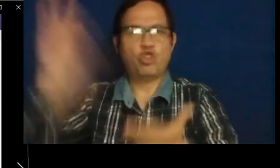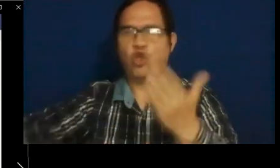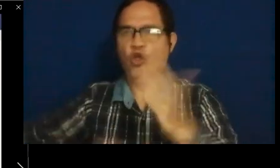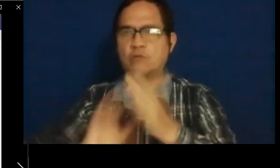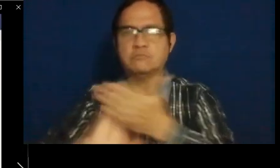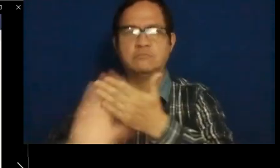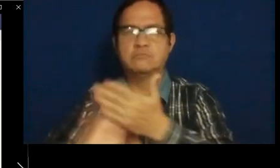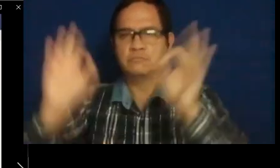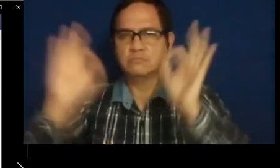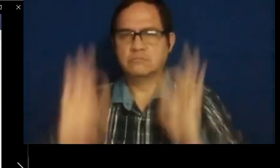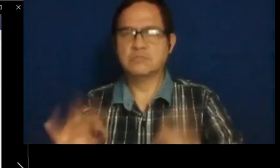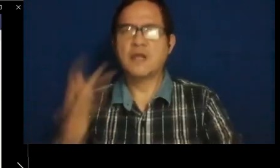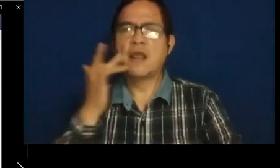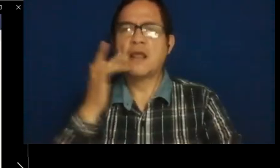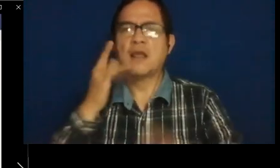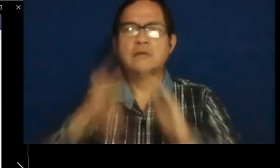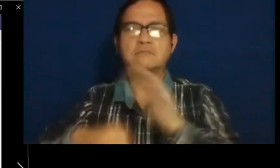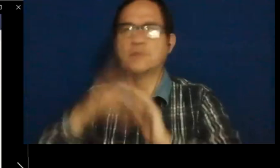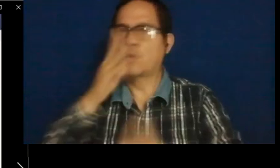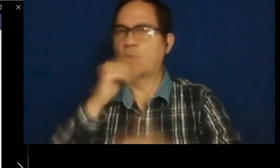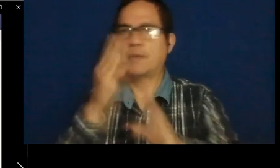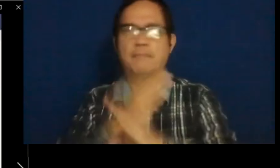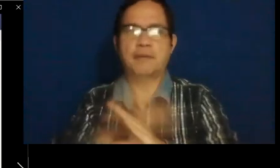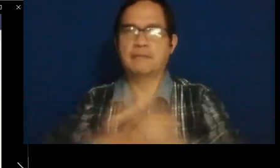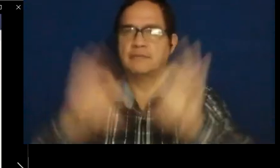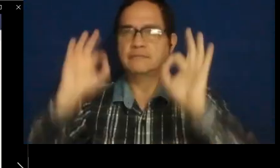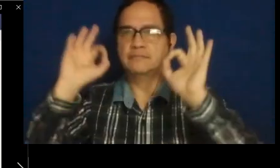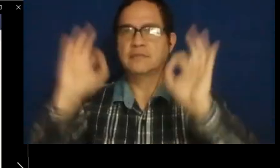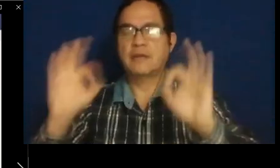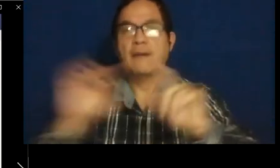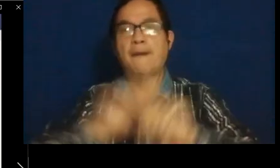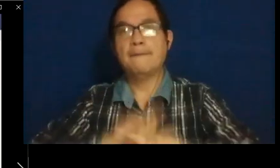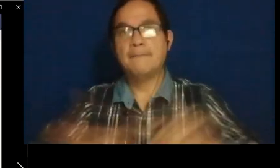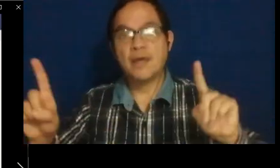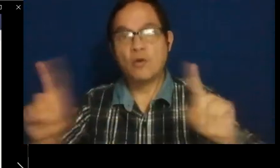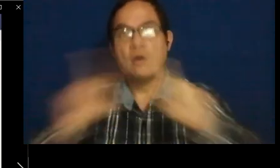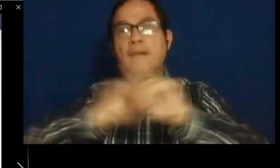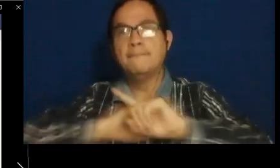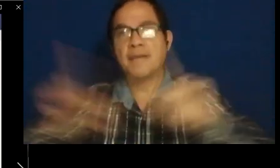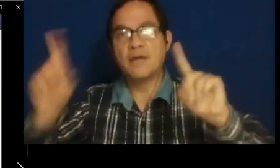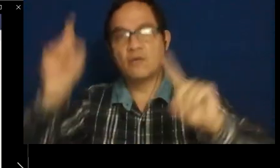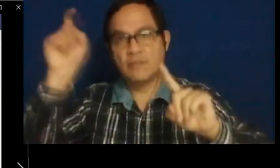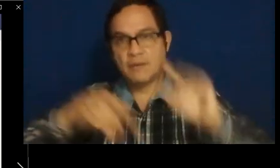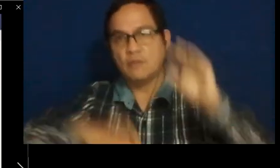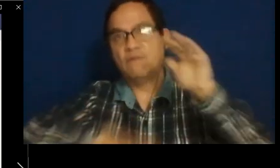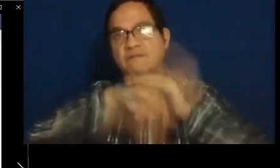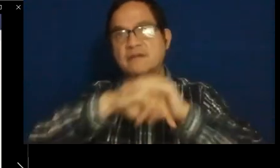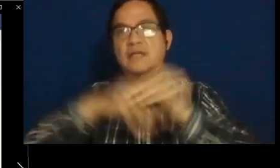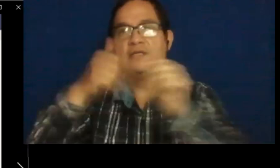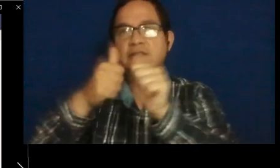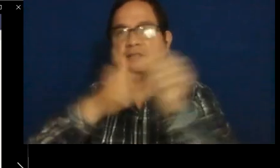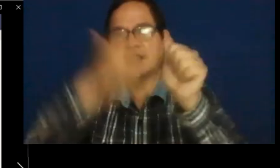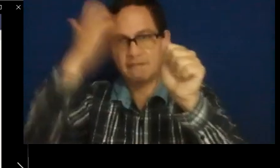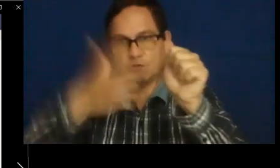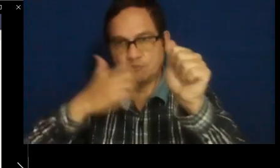documento definitivo por el correo interno, no hay problema. Me lo envías, pero no se te olvide subirlo al campus. Ok, profe, y la